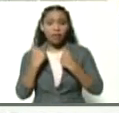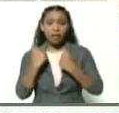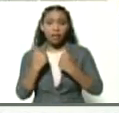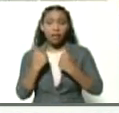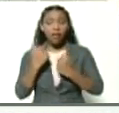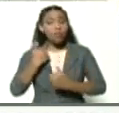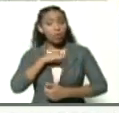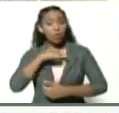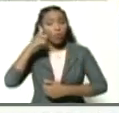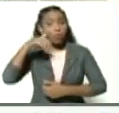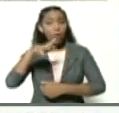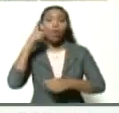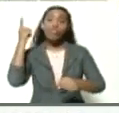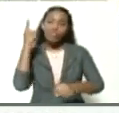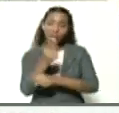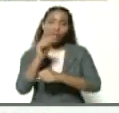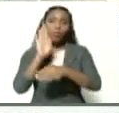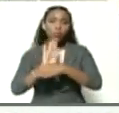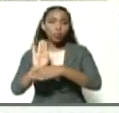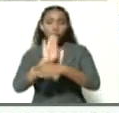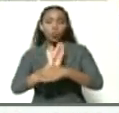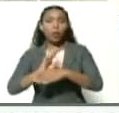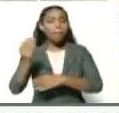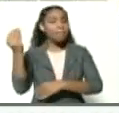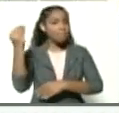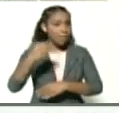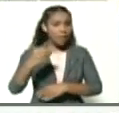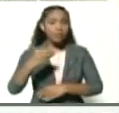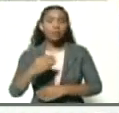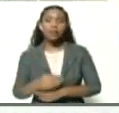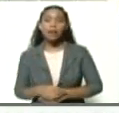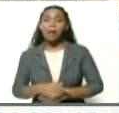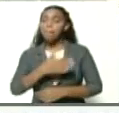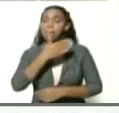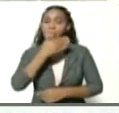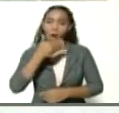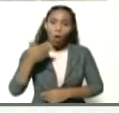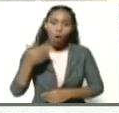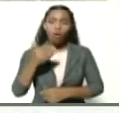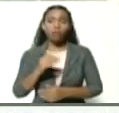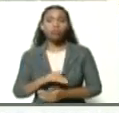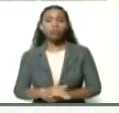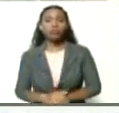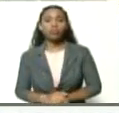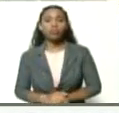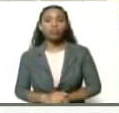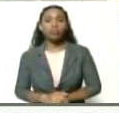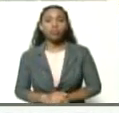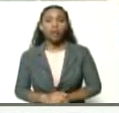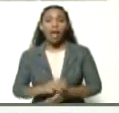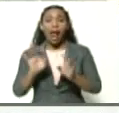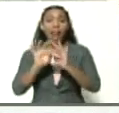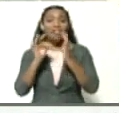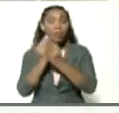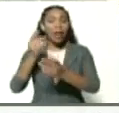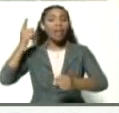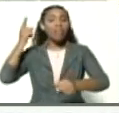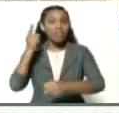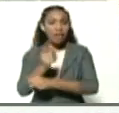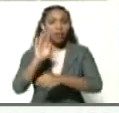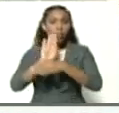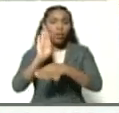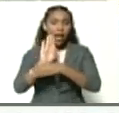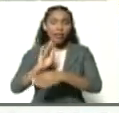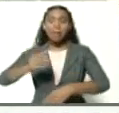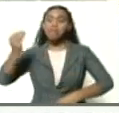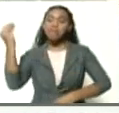Nuestro pueblo debe cuidarse más, debe cuidarse mejor. La familia debe cuidarse